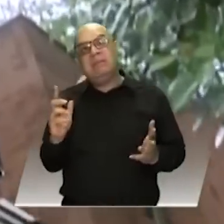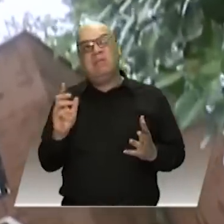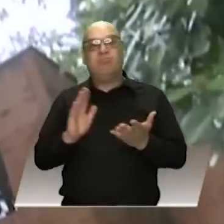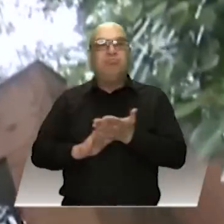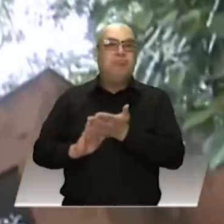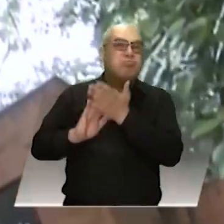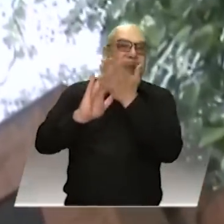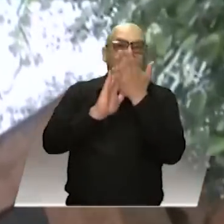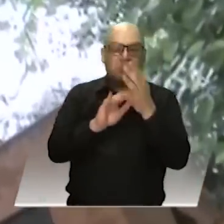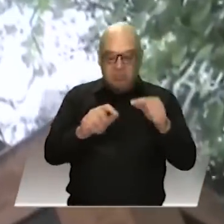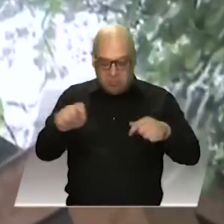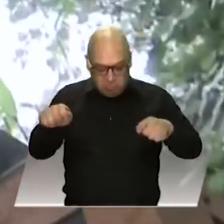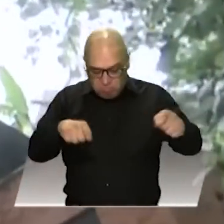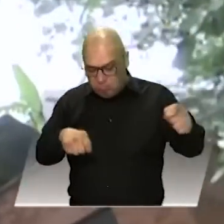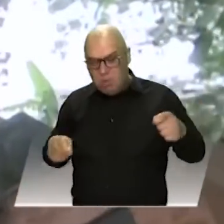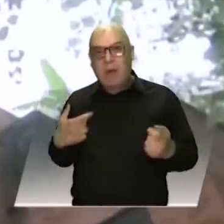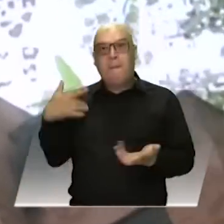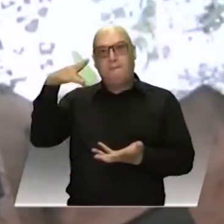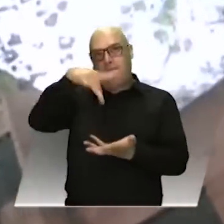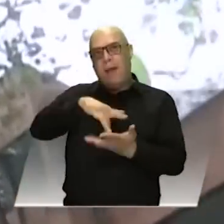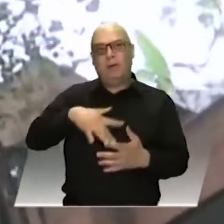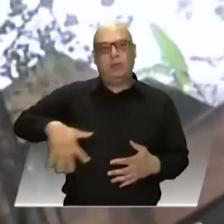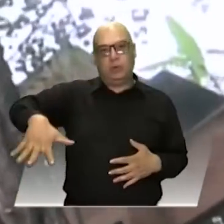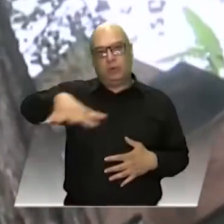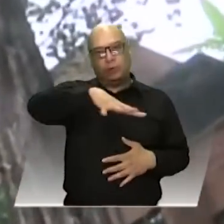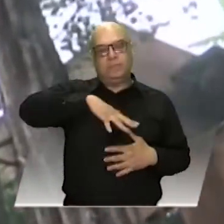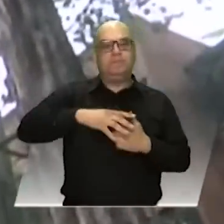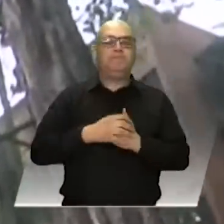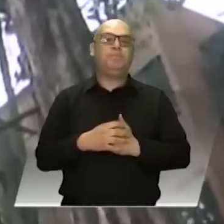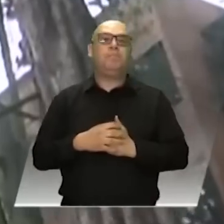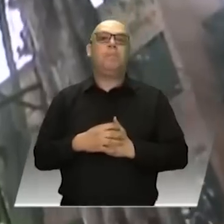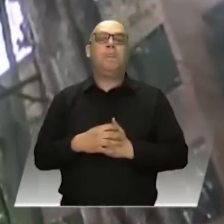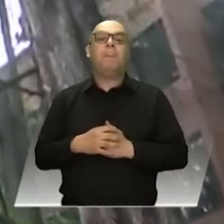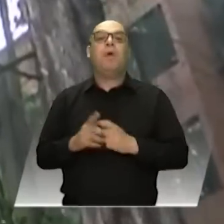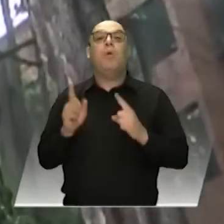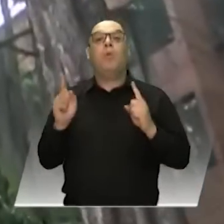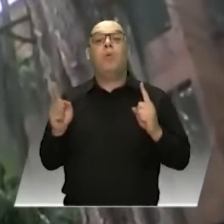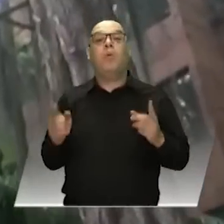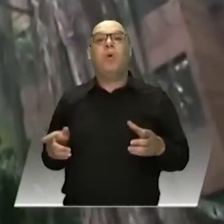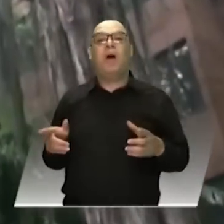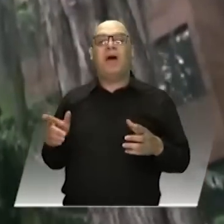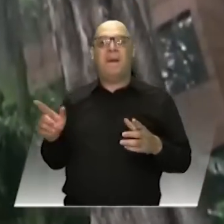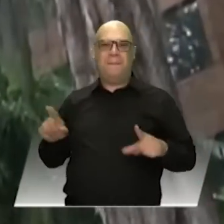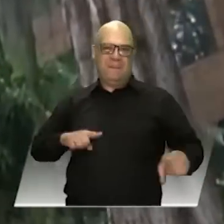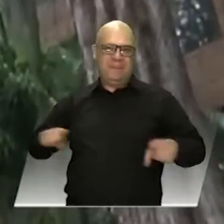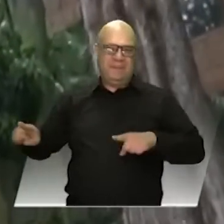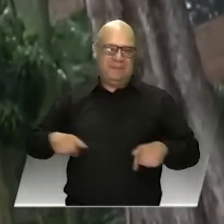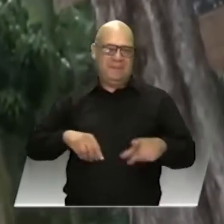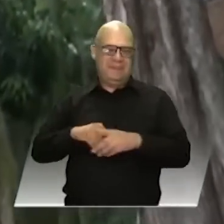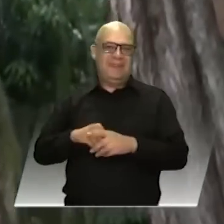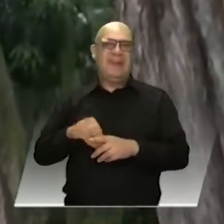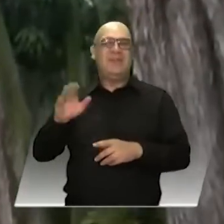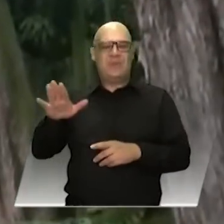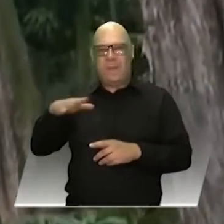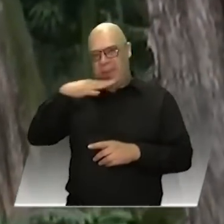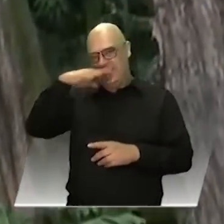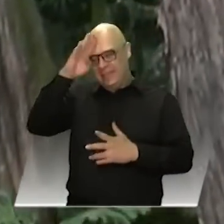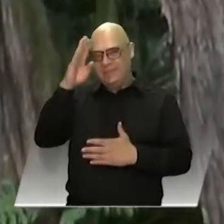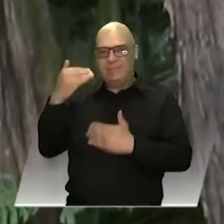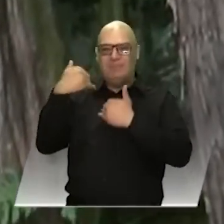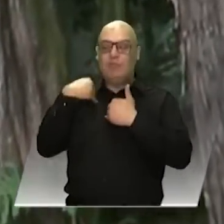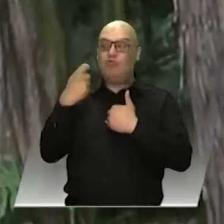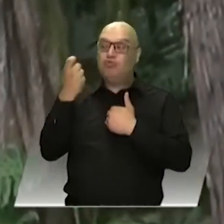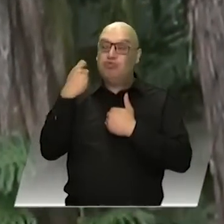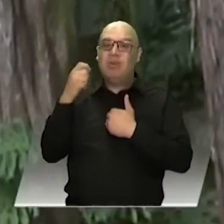tema de cronograma para asistir a este lugar. Es importante resaltar, y dice según el Departamento Administrativo de Gestión del Riesgo de Desastres, que durante esta última